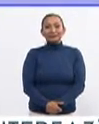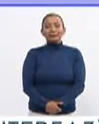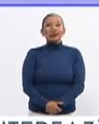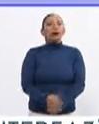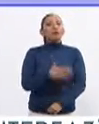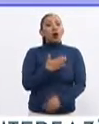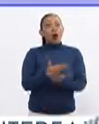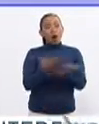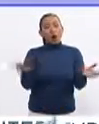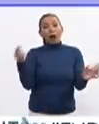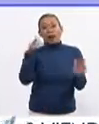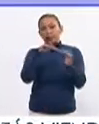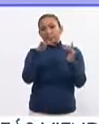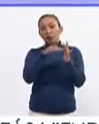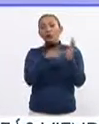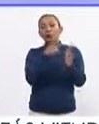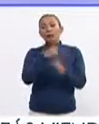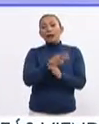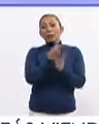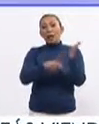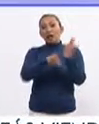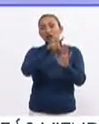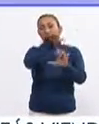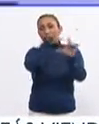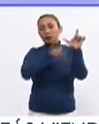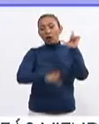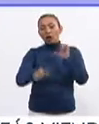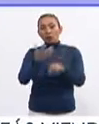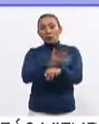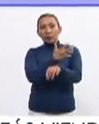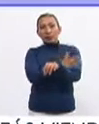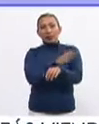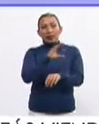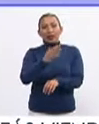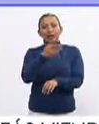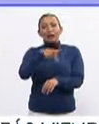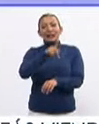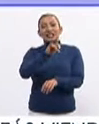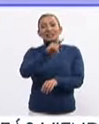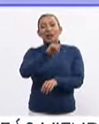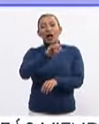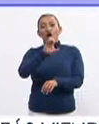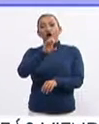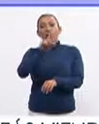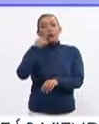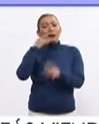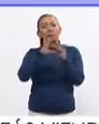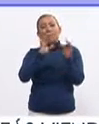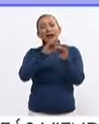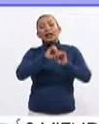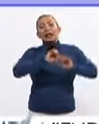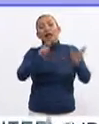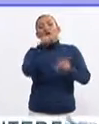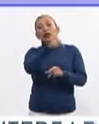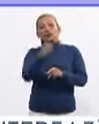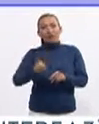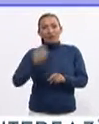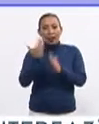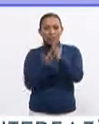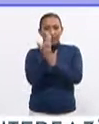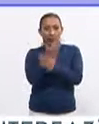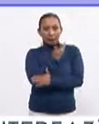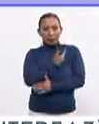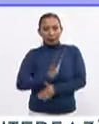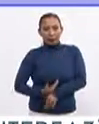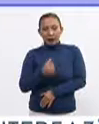Y bueno, ahora nos vamos a enlazar hasta Palacio Nacional con nuestro compañero Krishna Corona. Él nos tiene todos los detalles de la conferencia